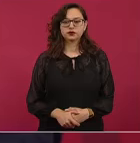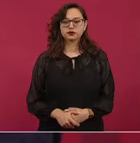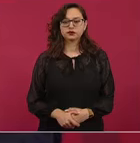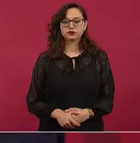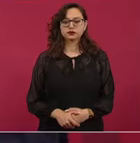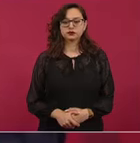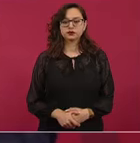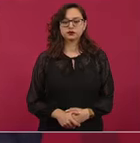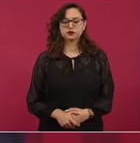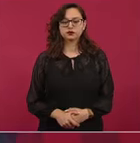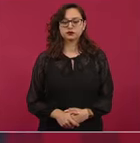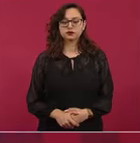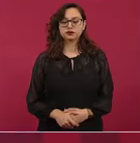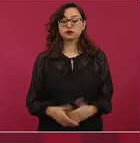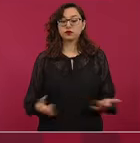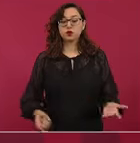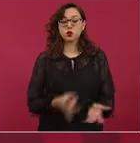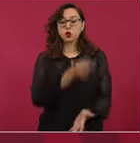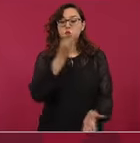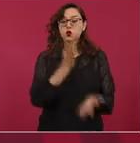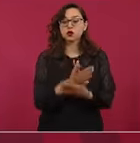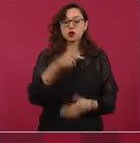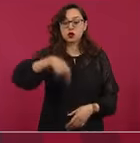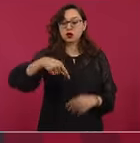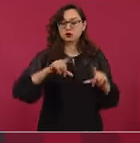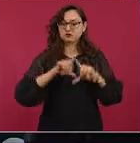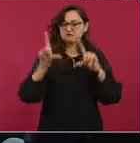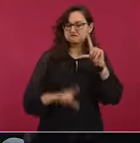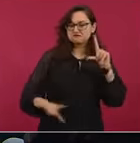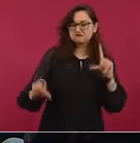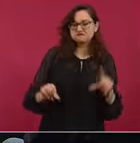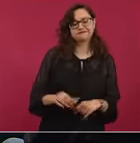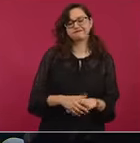No solo es el Reforma o el Universal,